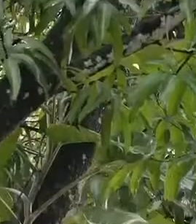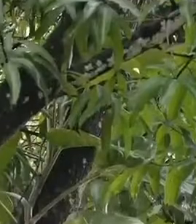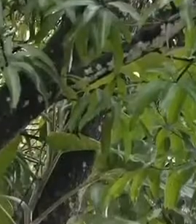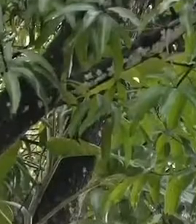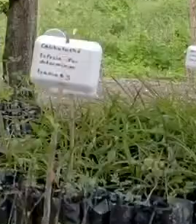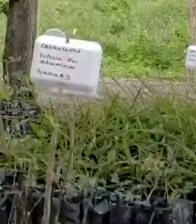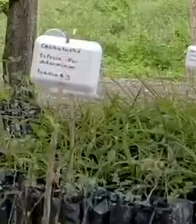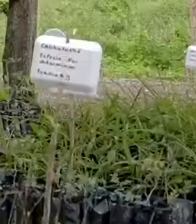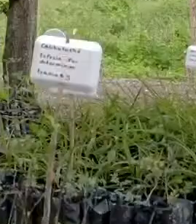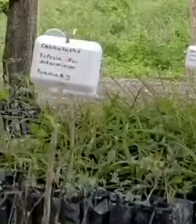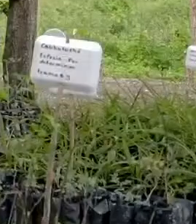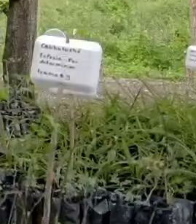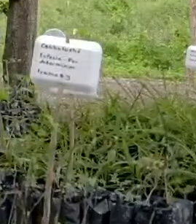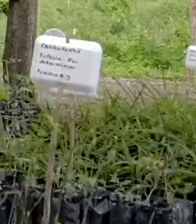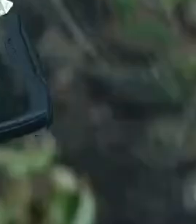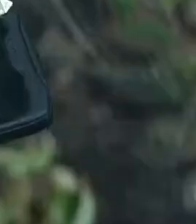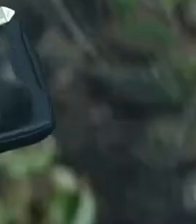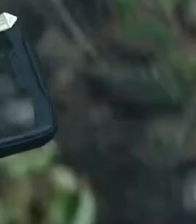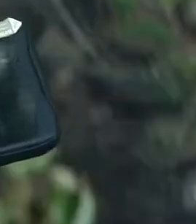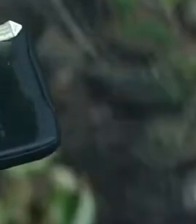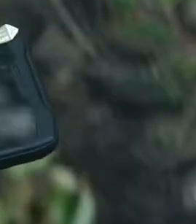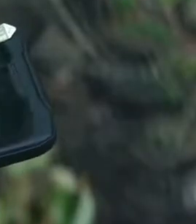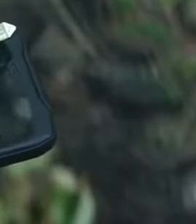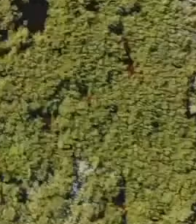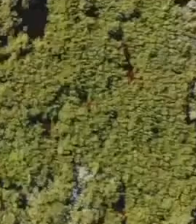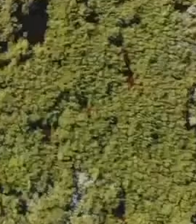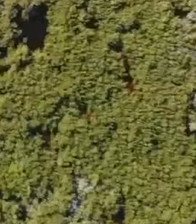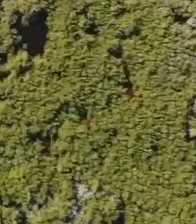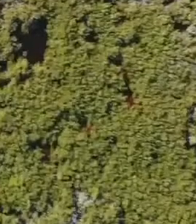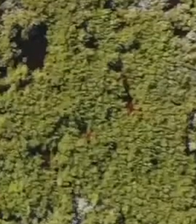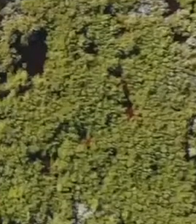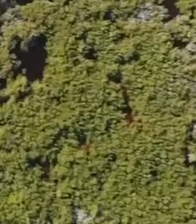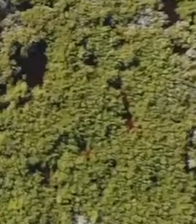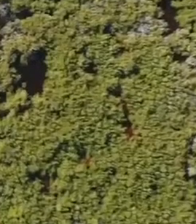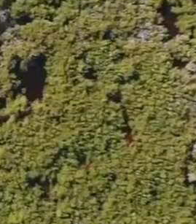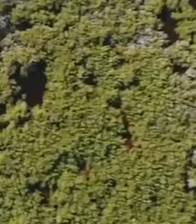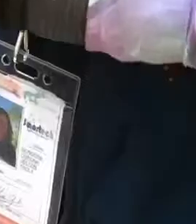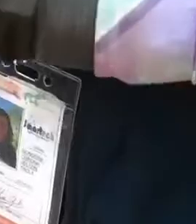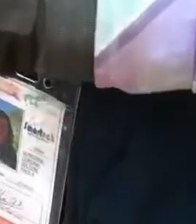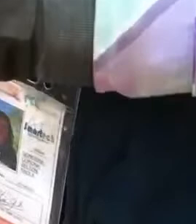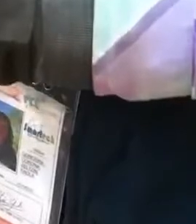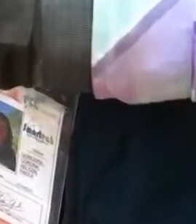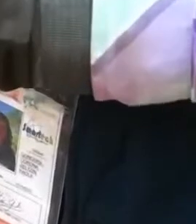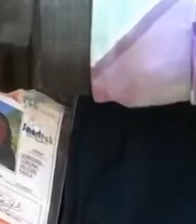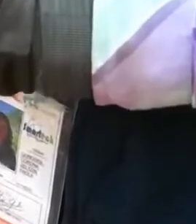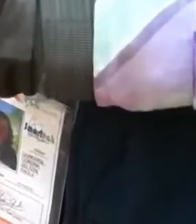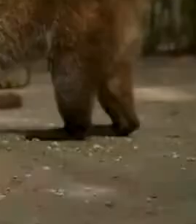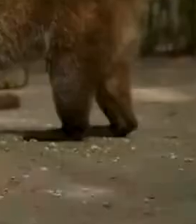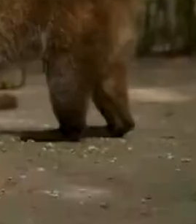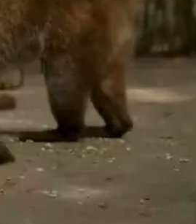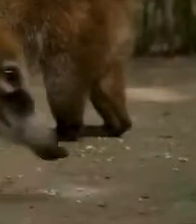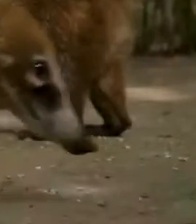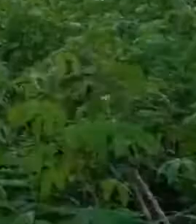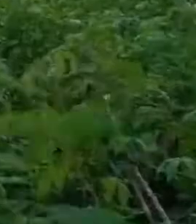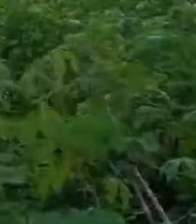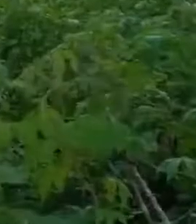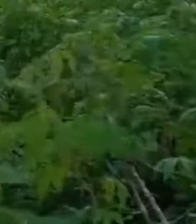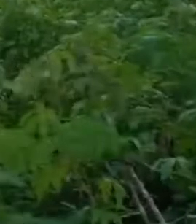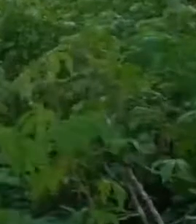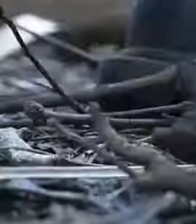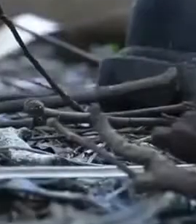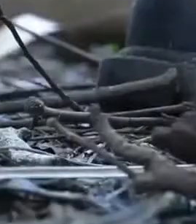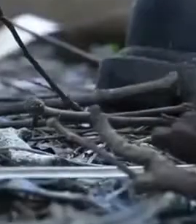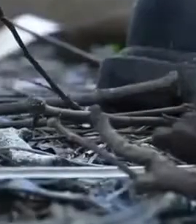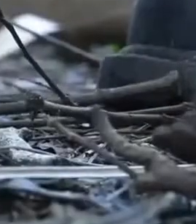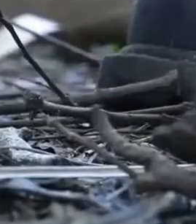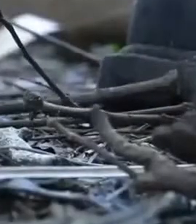de especies, mantenimiento de los ejemplares rescatados y colecta de semillas. Y las medidas para los animales son